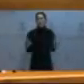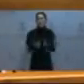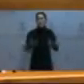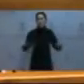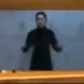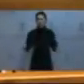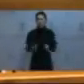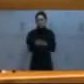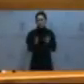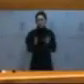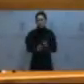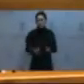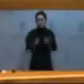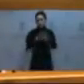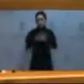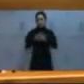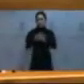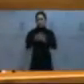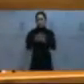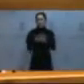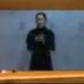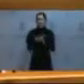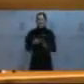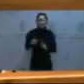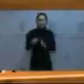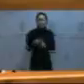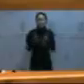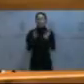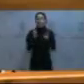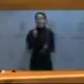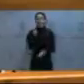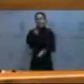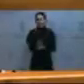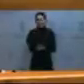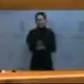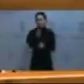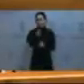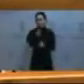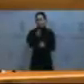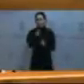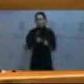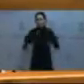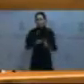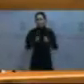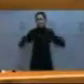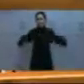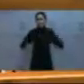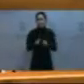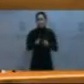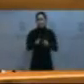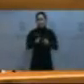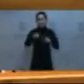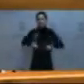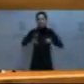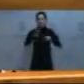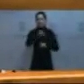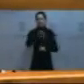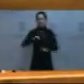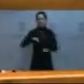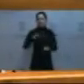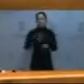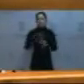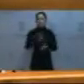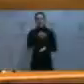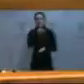demográfica y más en concreto sobre el desafío demográfico en nuestra comunidad autónoma. Para la exposición de la interpelación tiene la palabra el